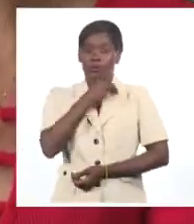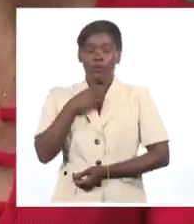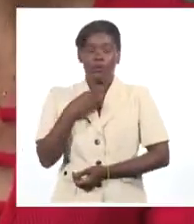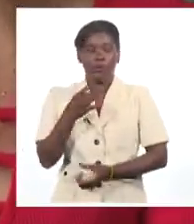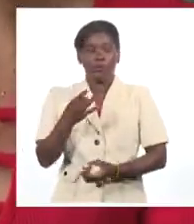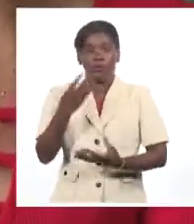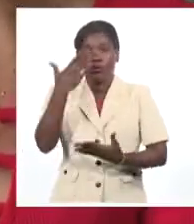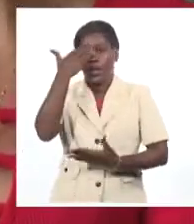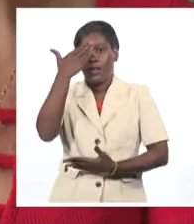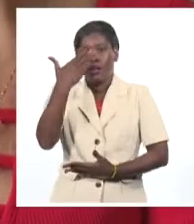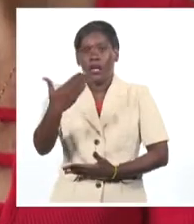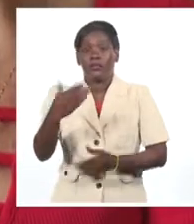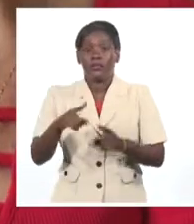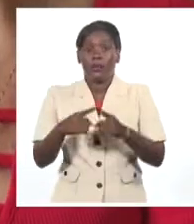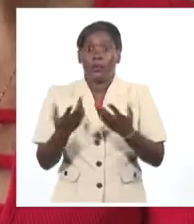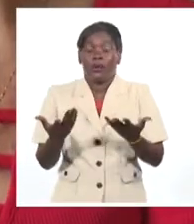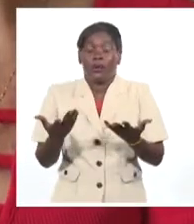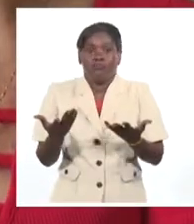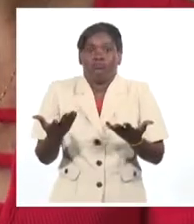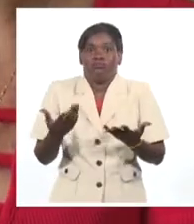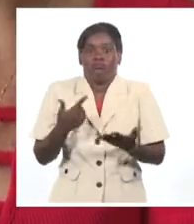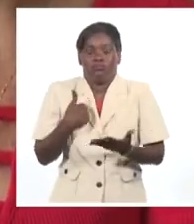agradecer todo.